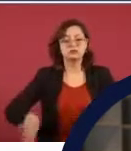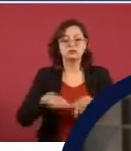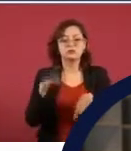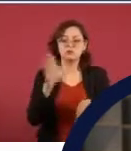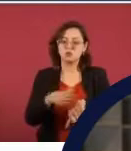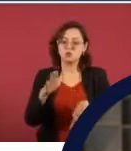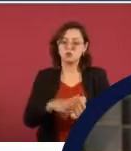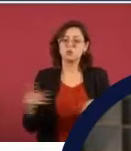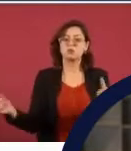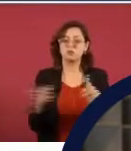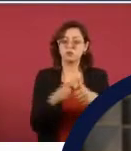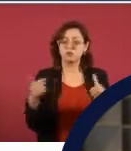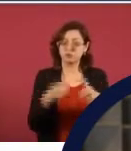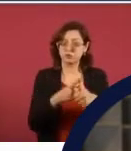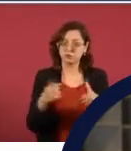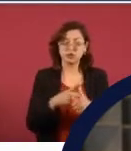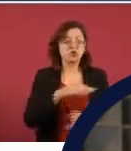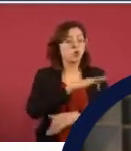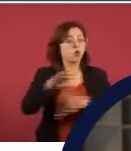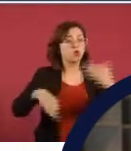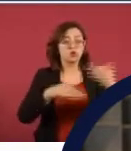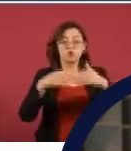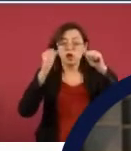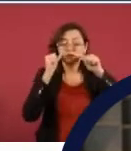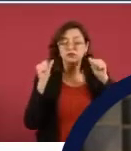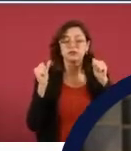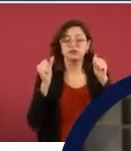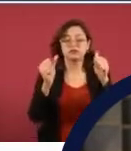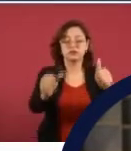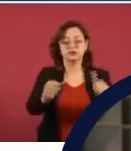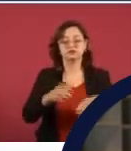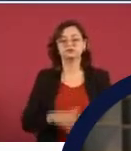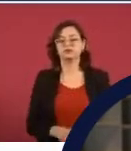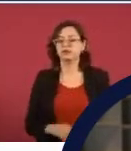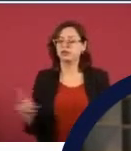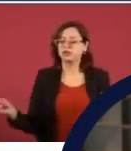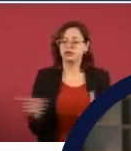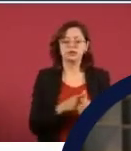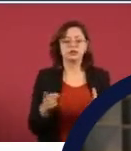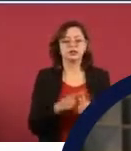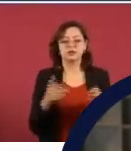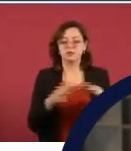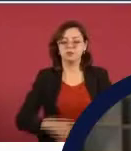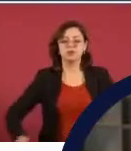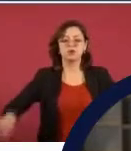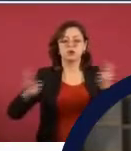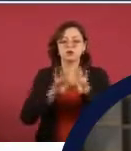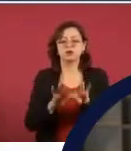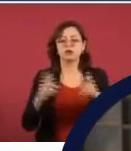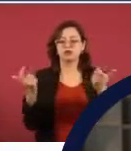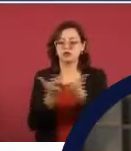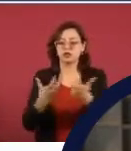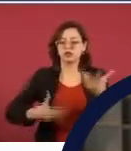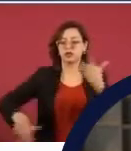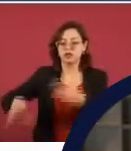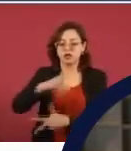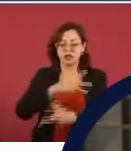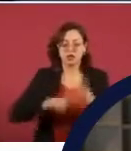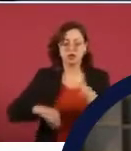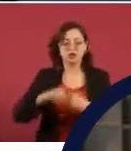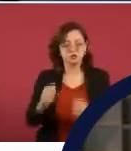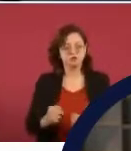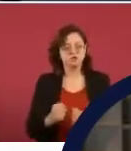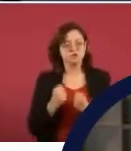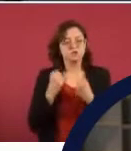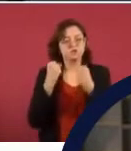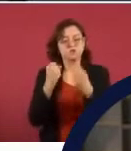poder, sino que quieren, digamos, estar en buenos términos, van a las reuniones, aplauden, prometen